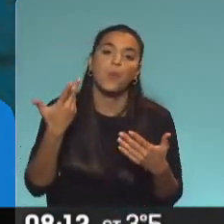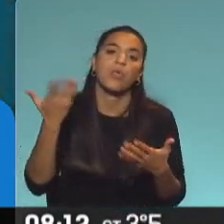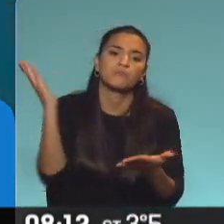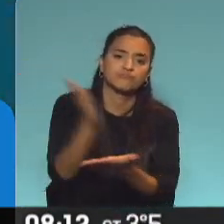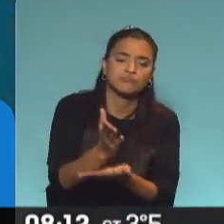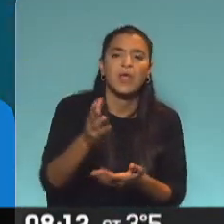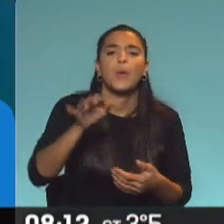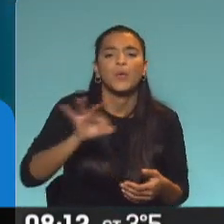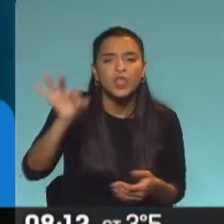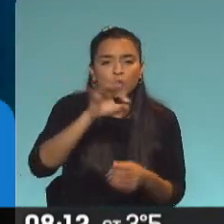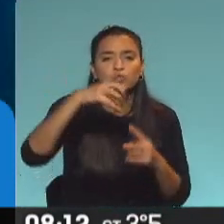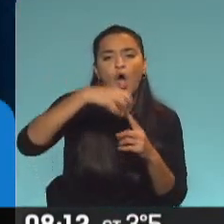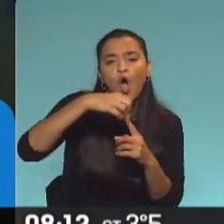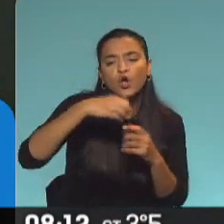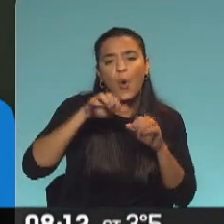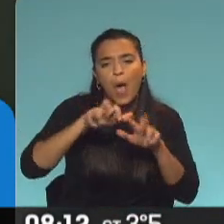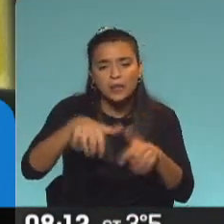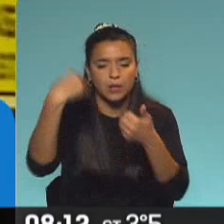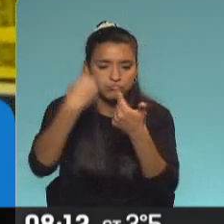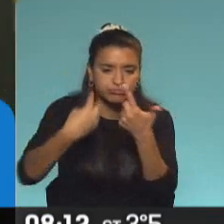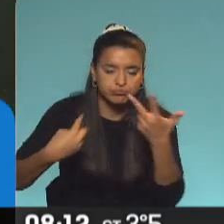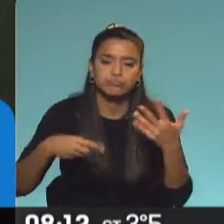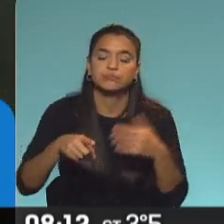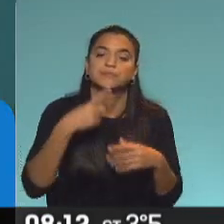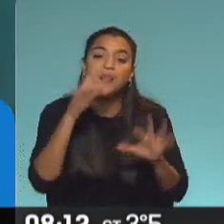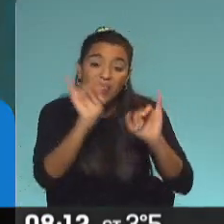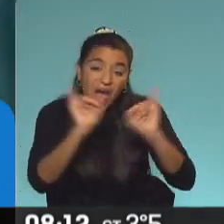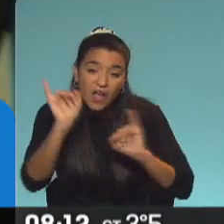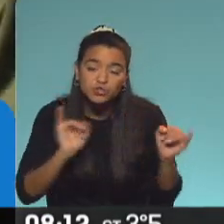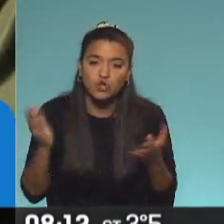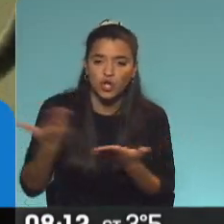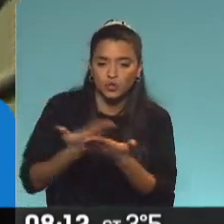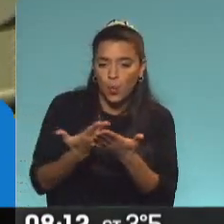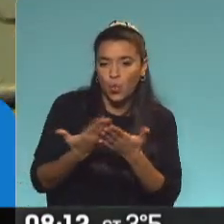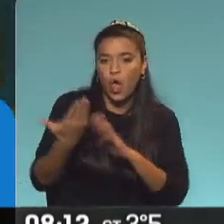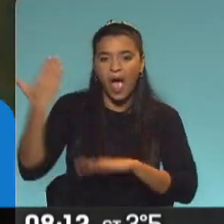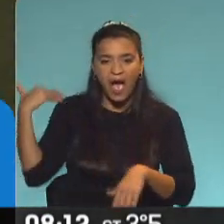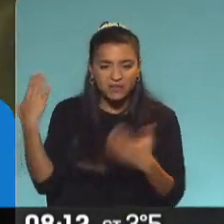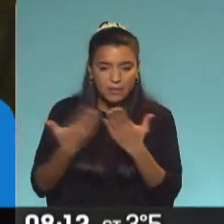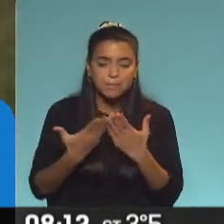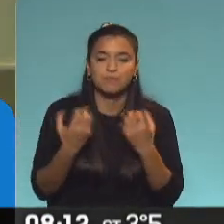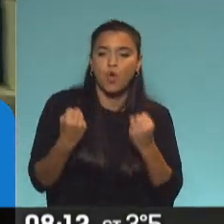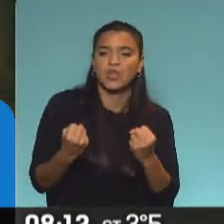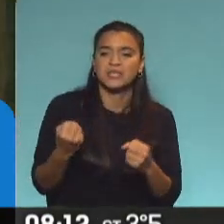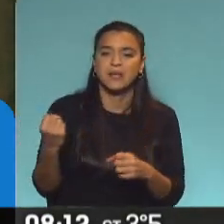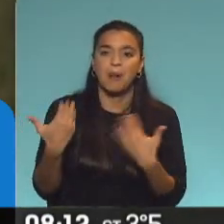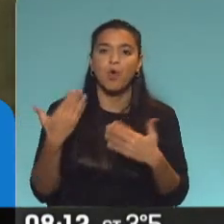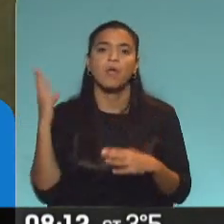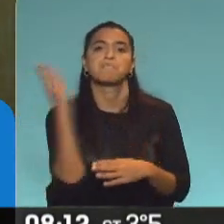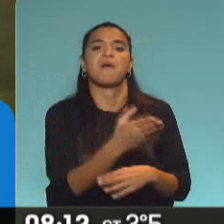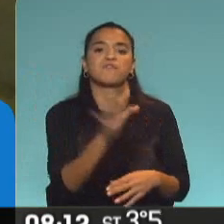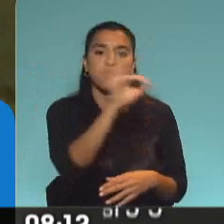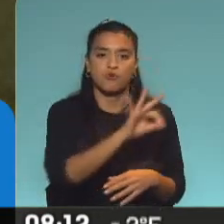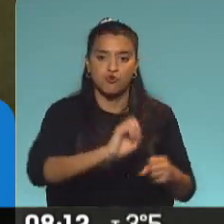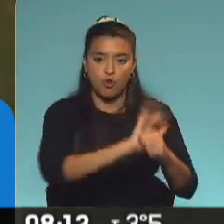bacterias. Nosotros lo que hacemos es tomar datos de lo que son los estudios ya realizados de la potencia necesaria para matar el coronavirus y